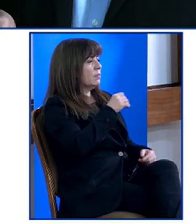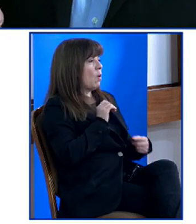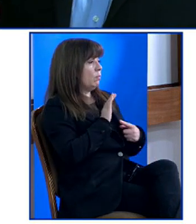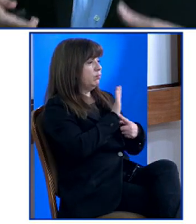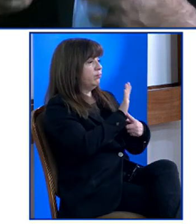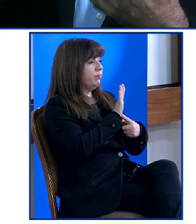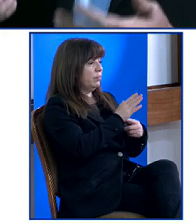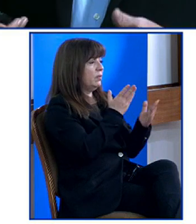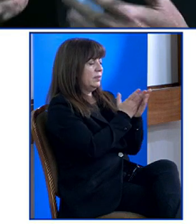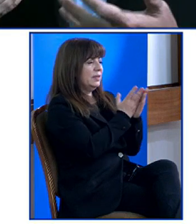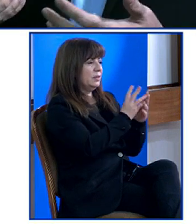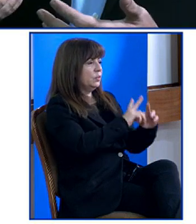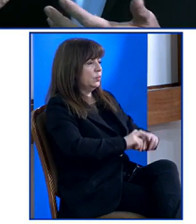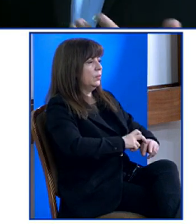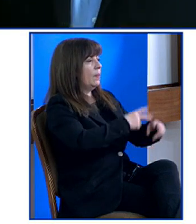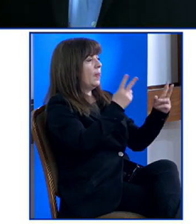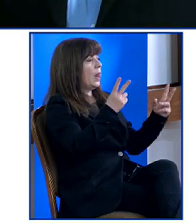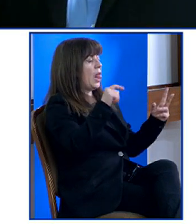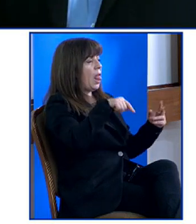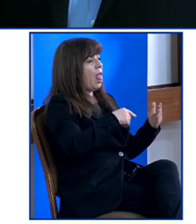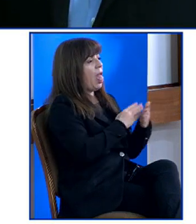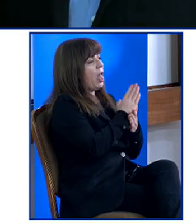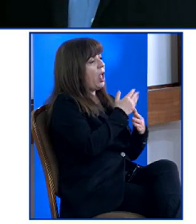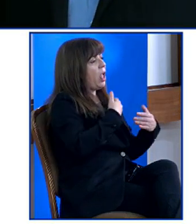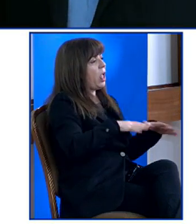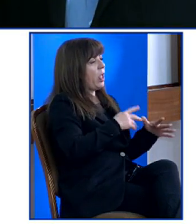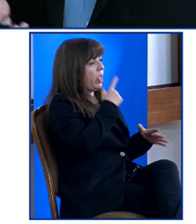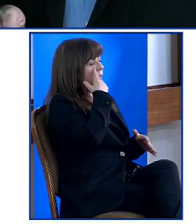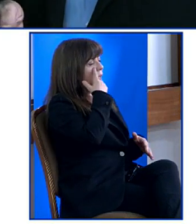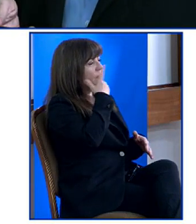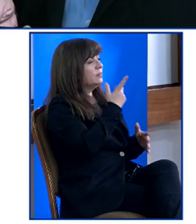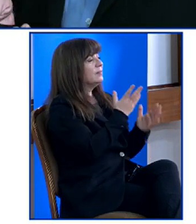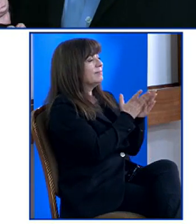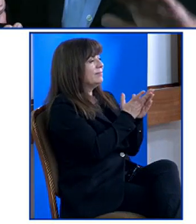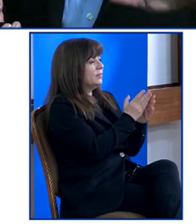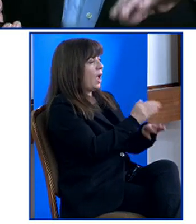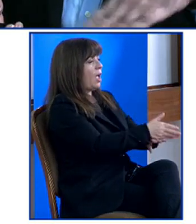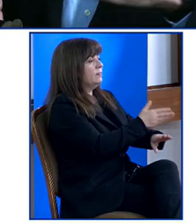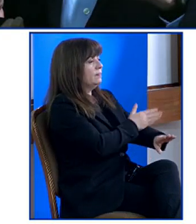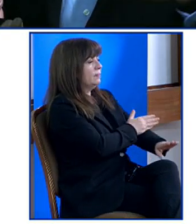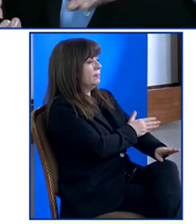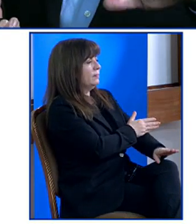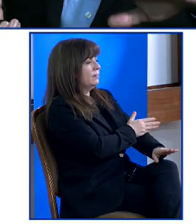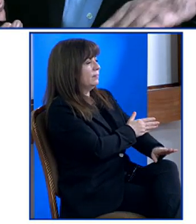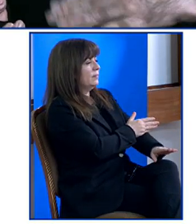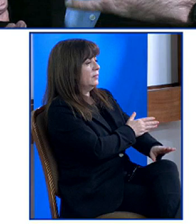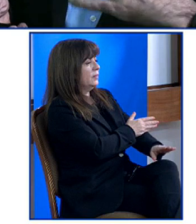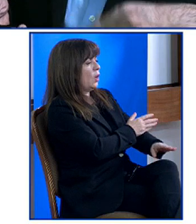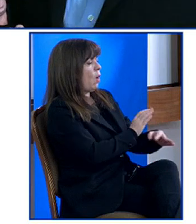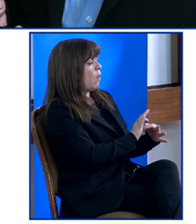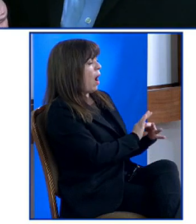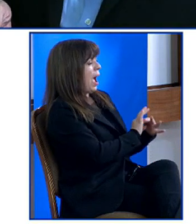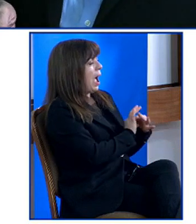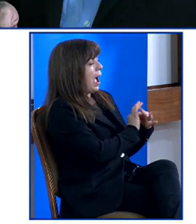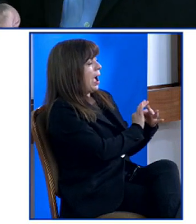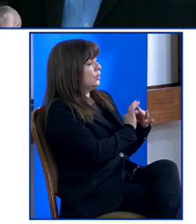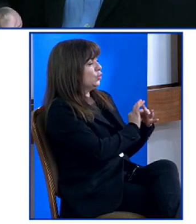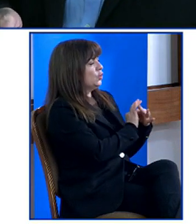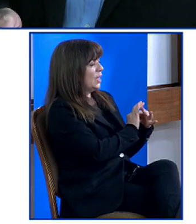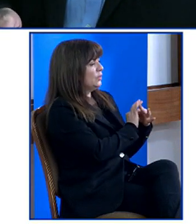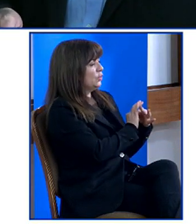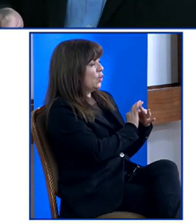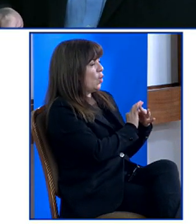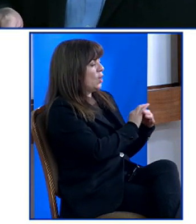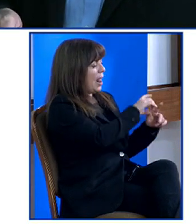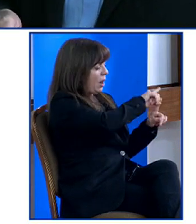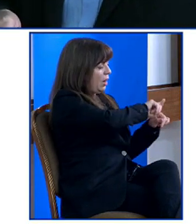proyecciones y, a partir de lo que ya conocíamos de los estudios previos, esta asociación no lineal entre